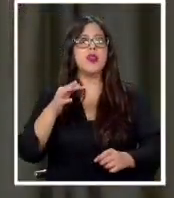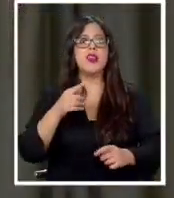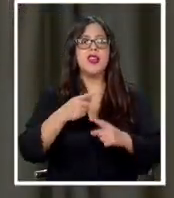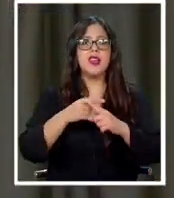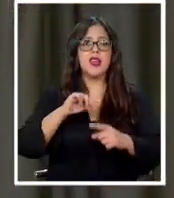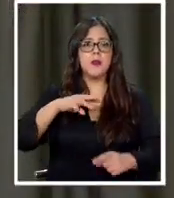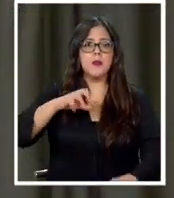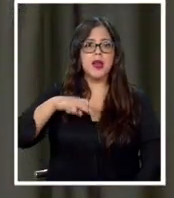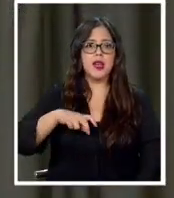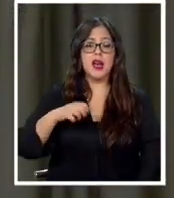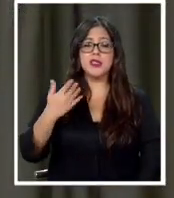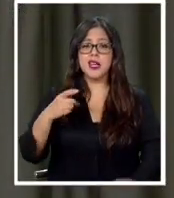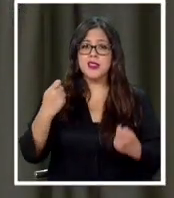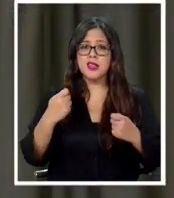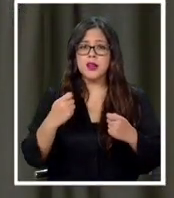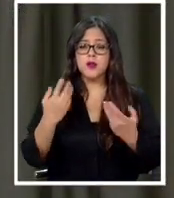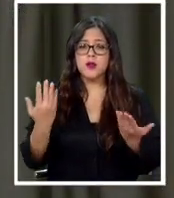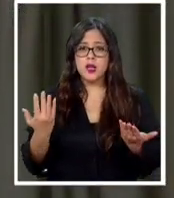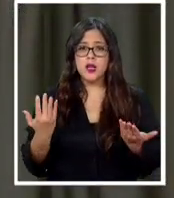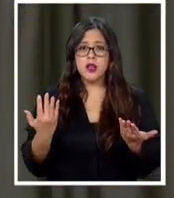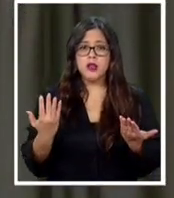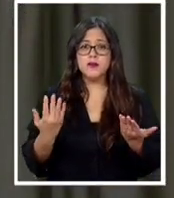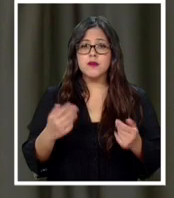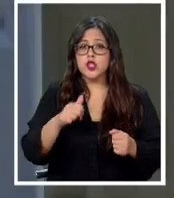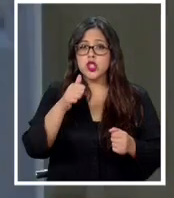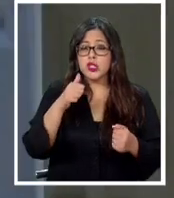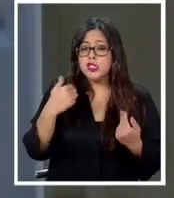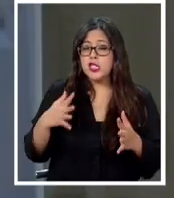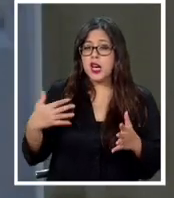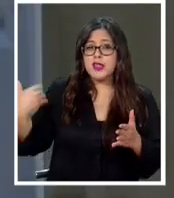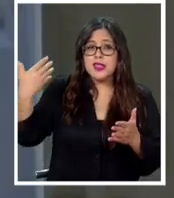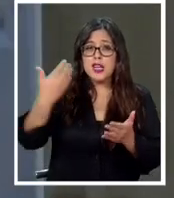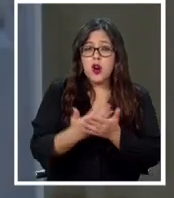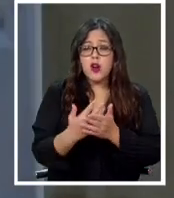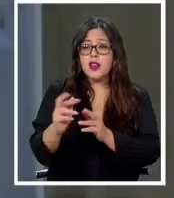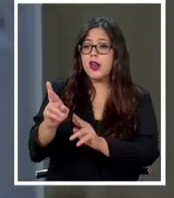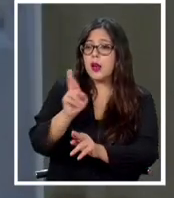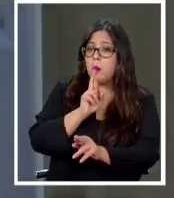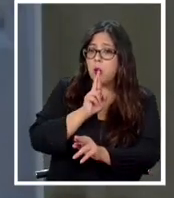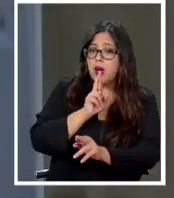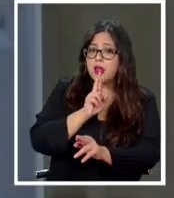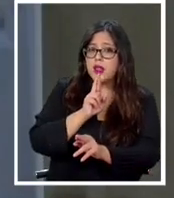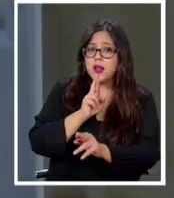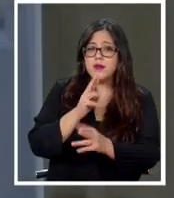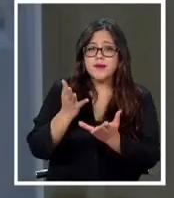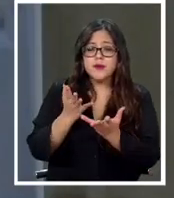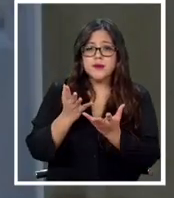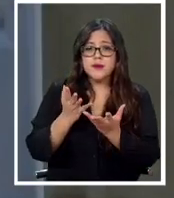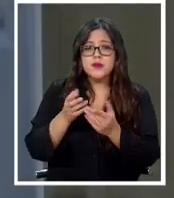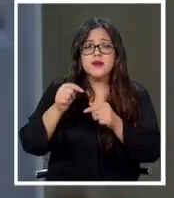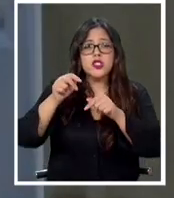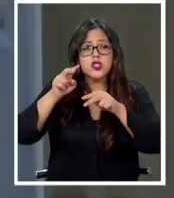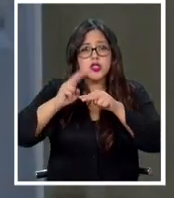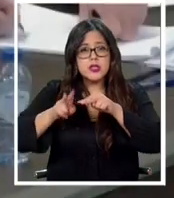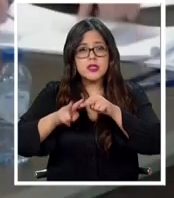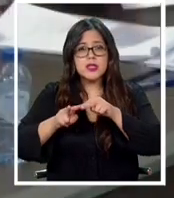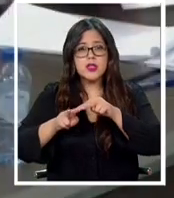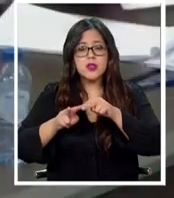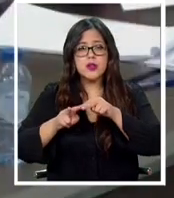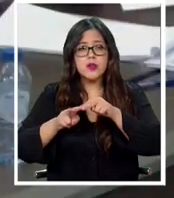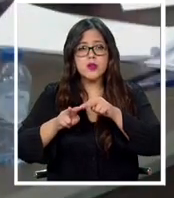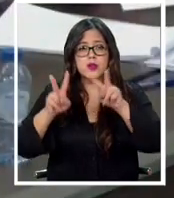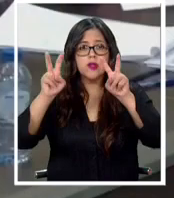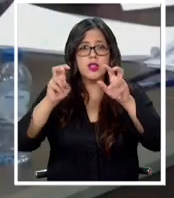tratamos de obtener durante todos estos días alguna respuesta alguna bajada de lo que se estaba tratando a las